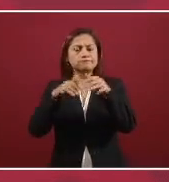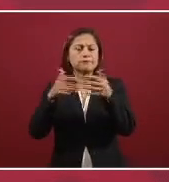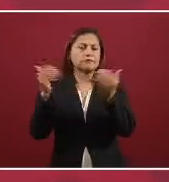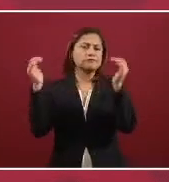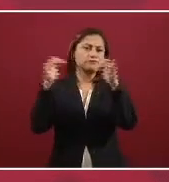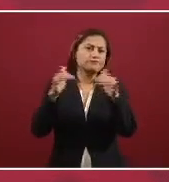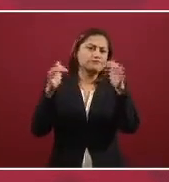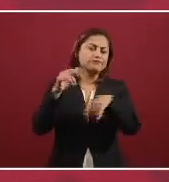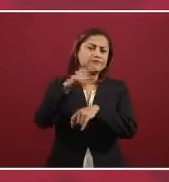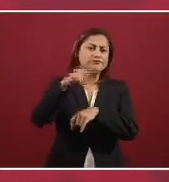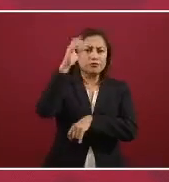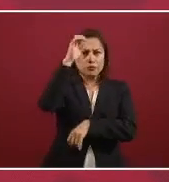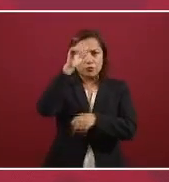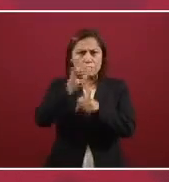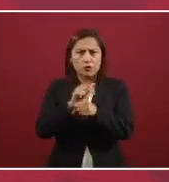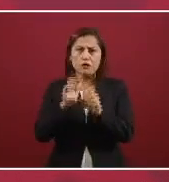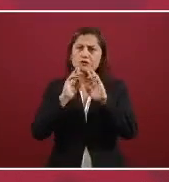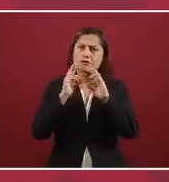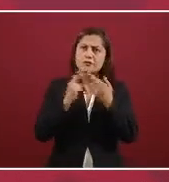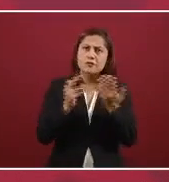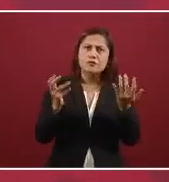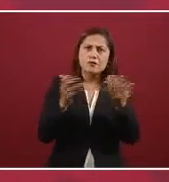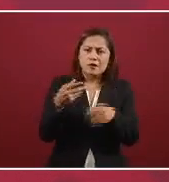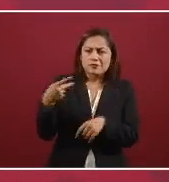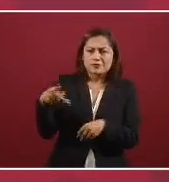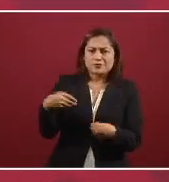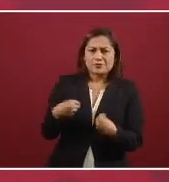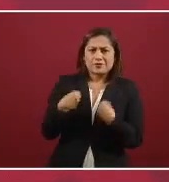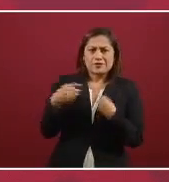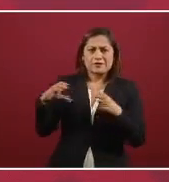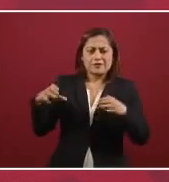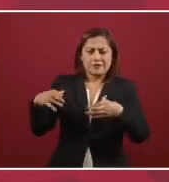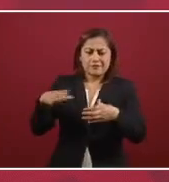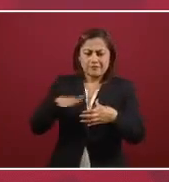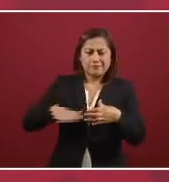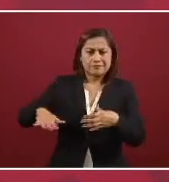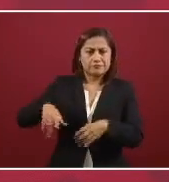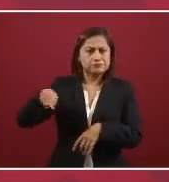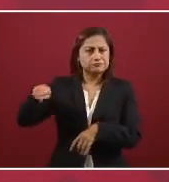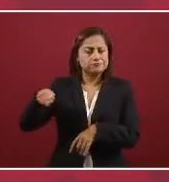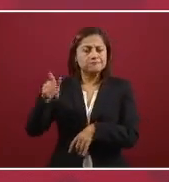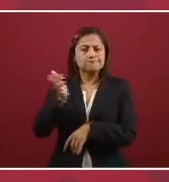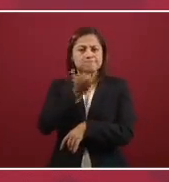es parte de la vida comunitaria, independientemente